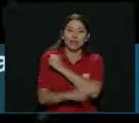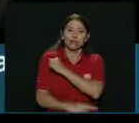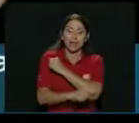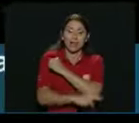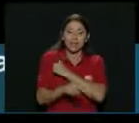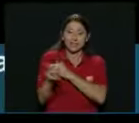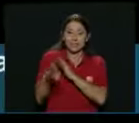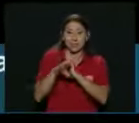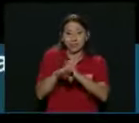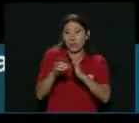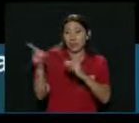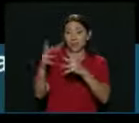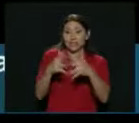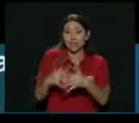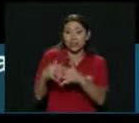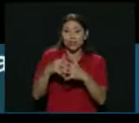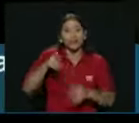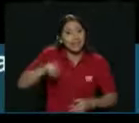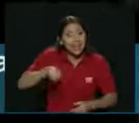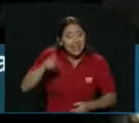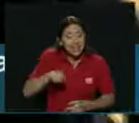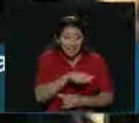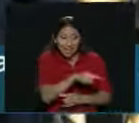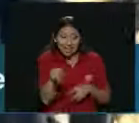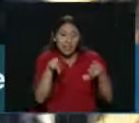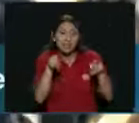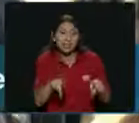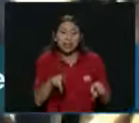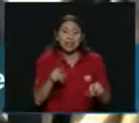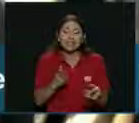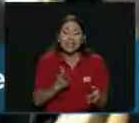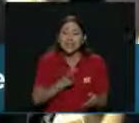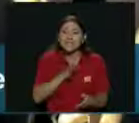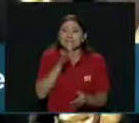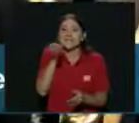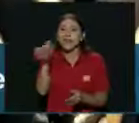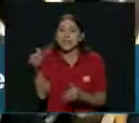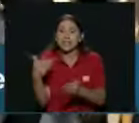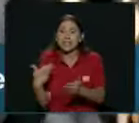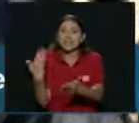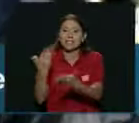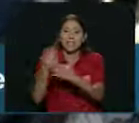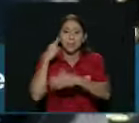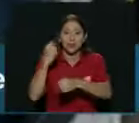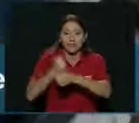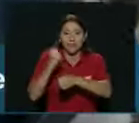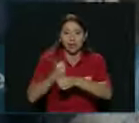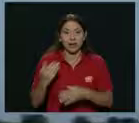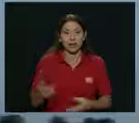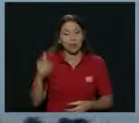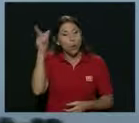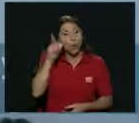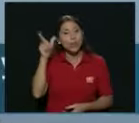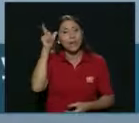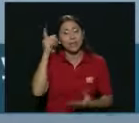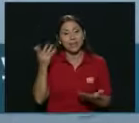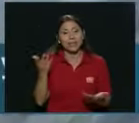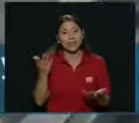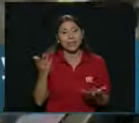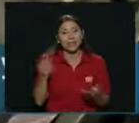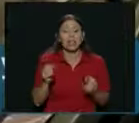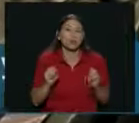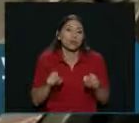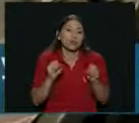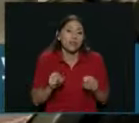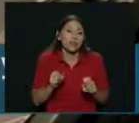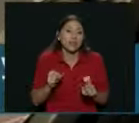en los Estados Unidos, que requiere de la llegada de esos migrantes como mano de obra. Obviamente es muy posible que se incrementen las